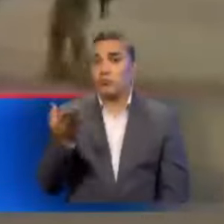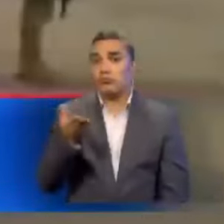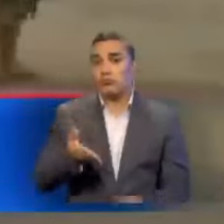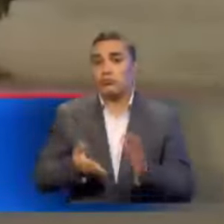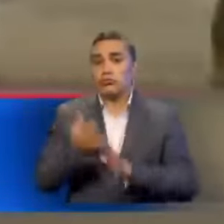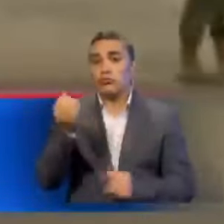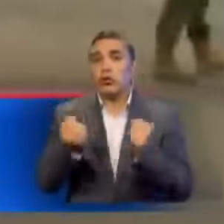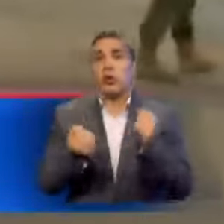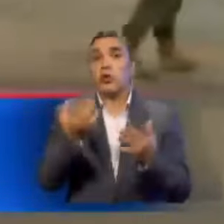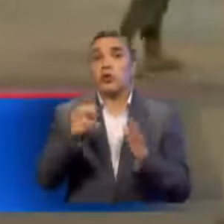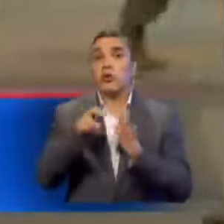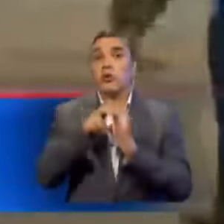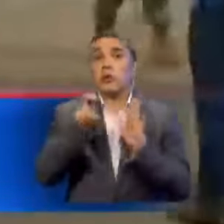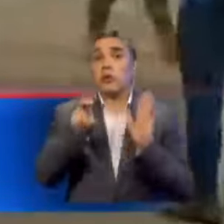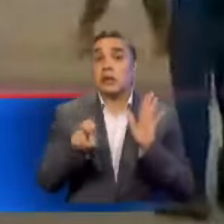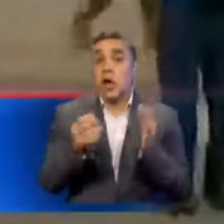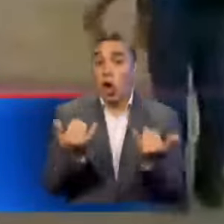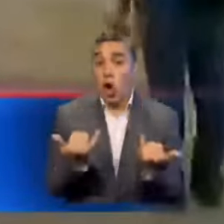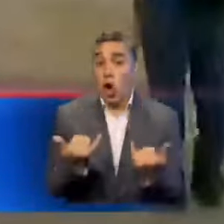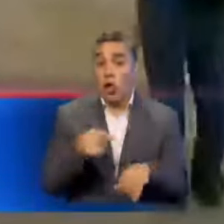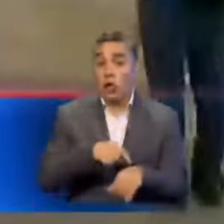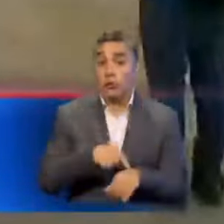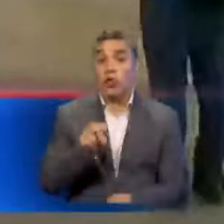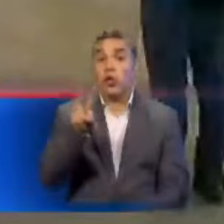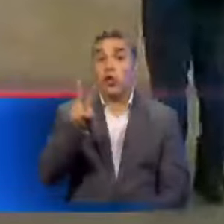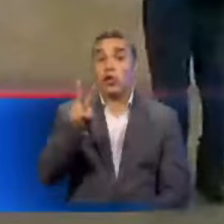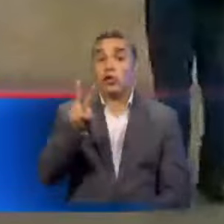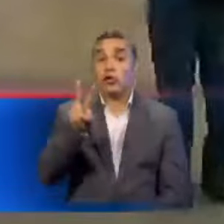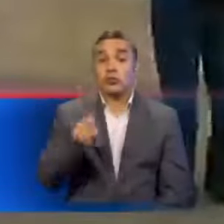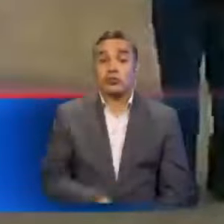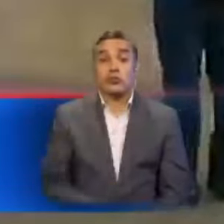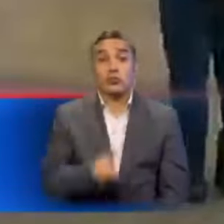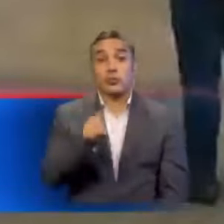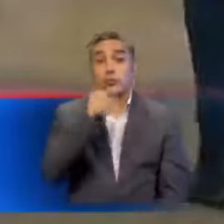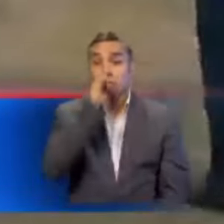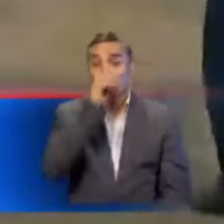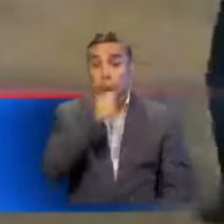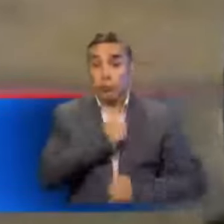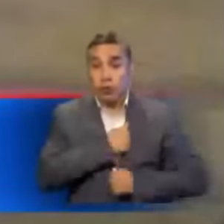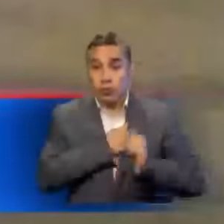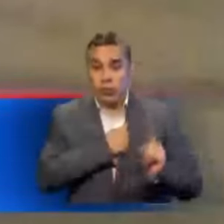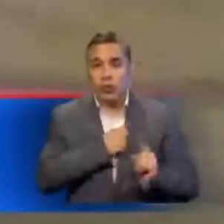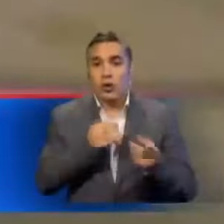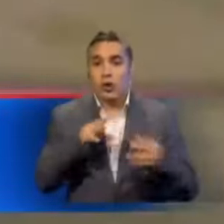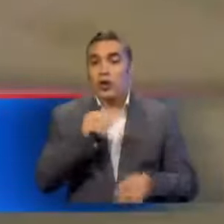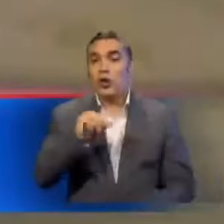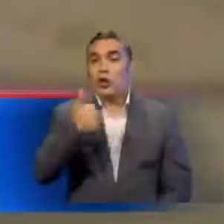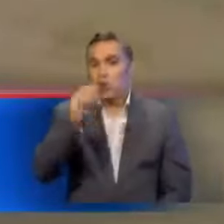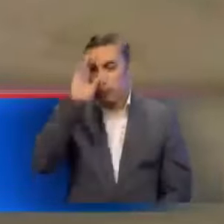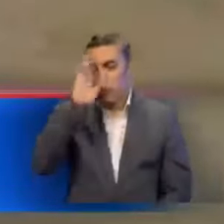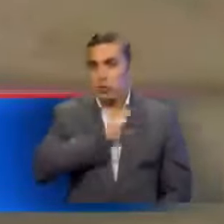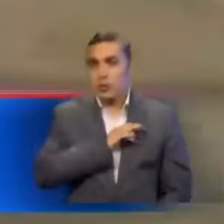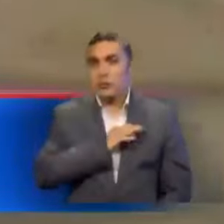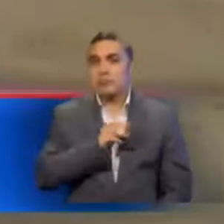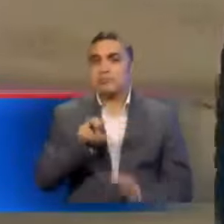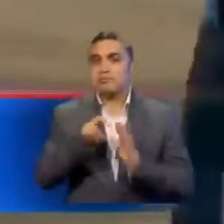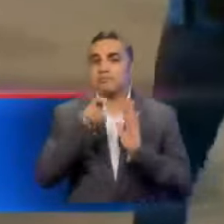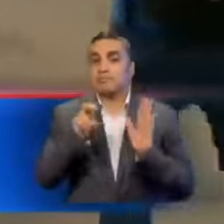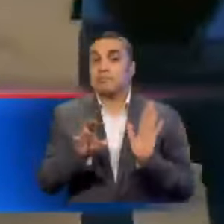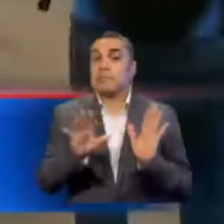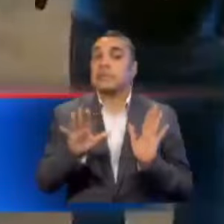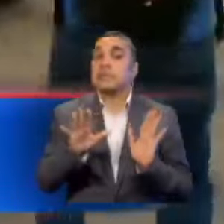vehículo de medicina legal en este momento, 2 vehículos, uno de la Comisión de Tránsito del Ecuador y otro de la Policía Nacional. Es